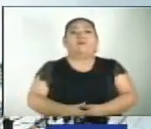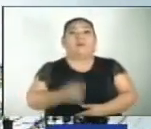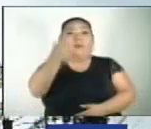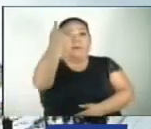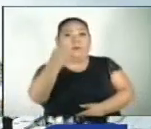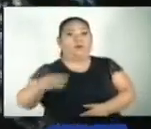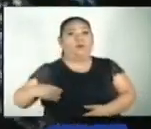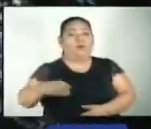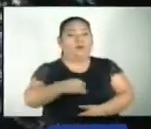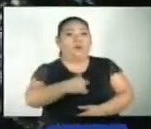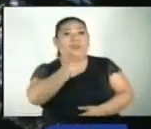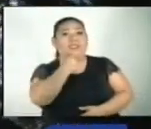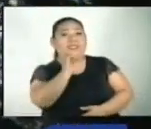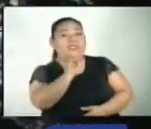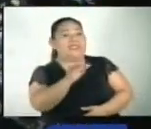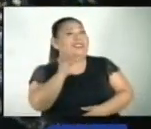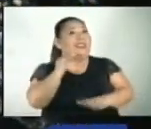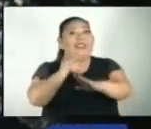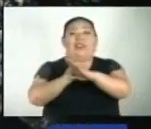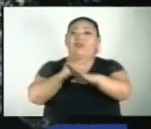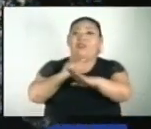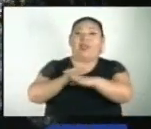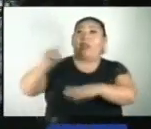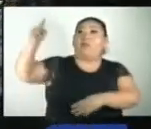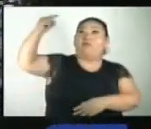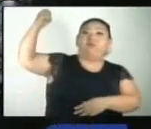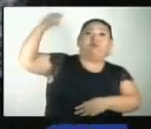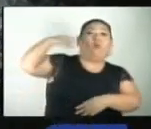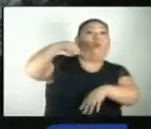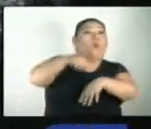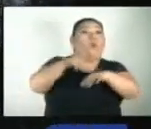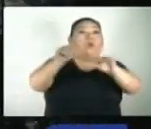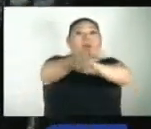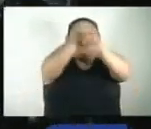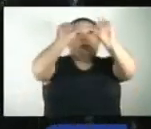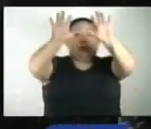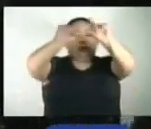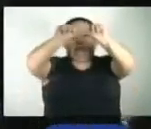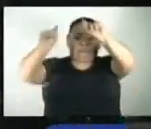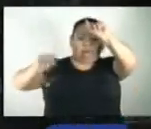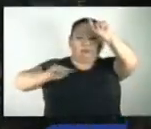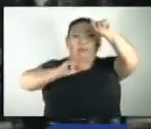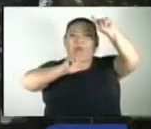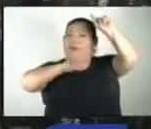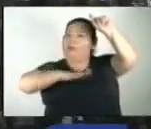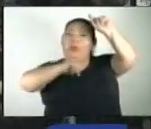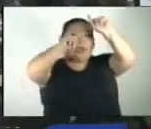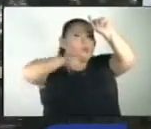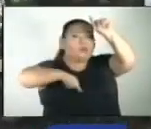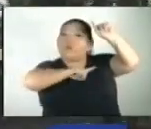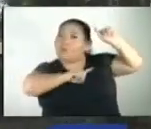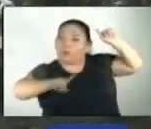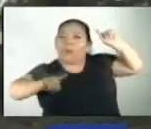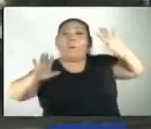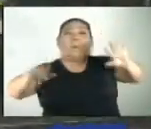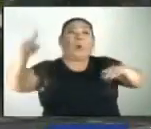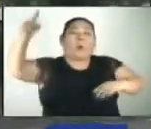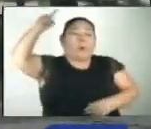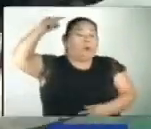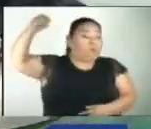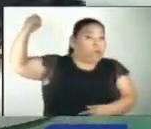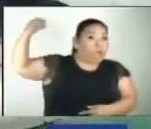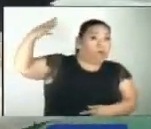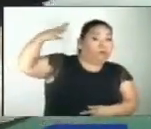expertos en el tema recomiendan evitar el contacto con la luz del sol entre las 10 de la mañana y las 3 de la tarde, horas en las que incrementa la